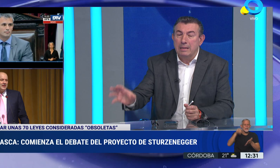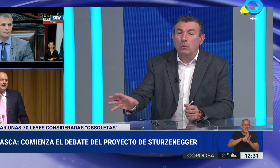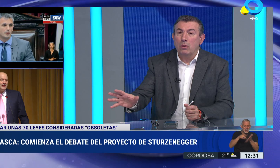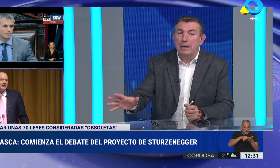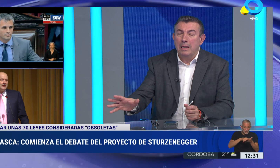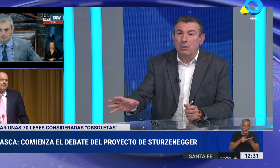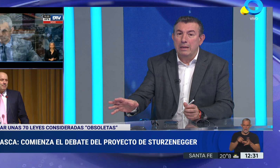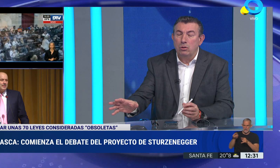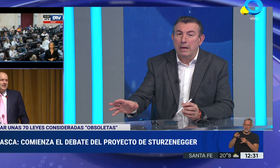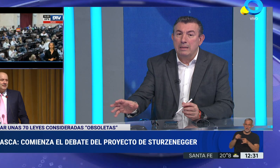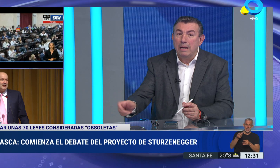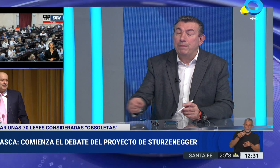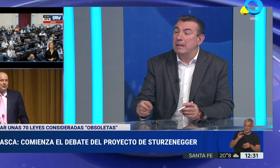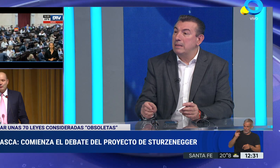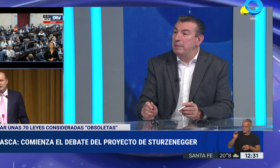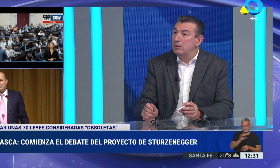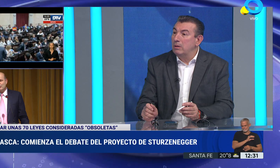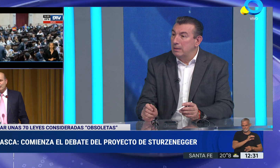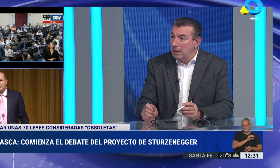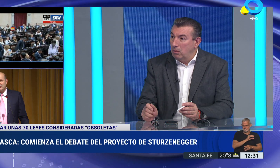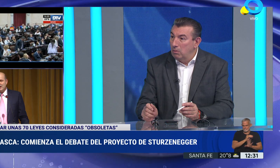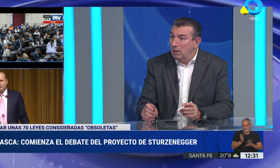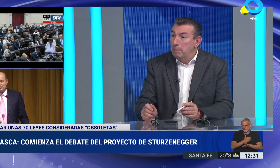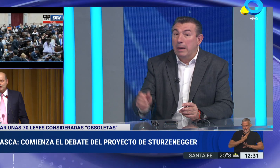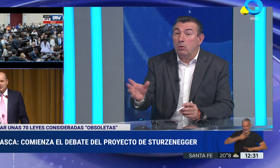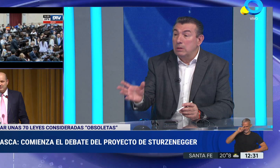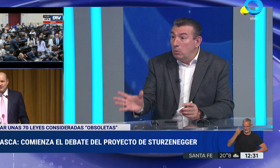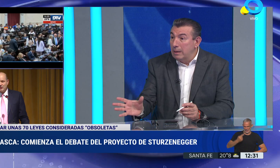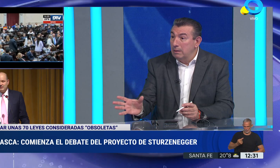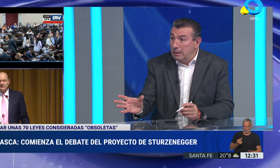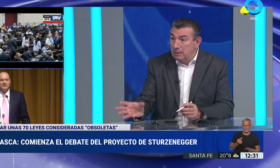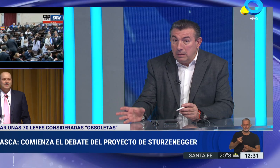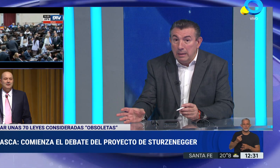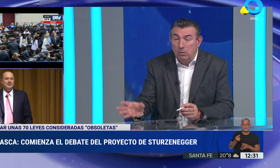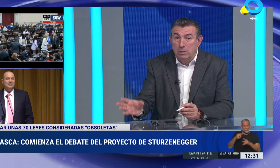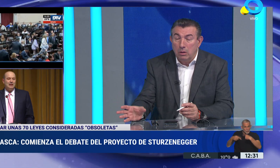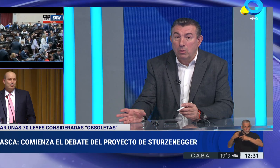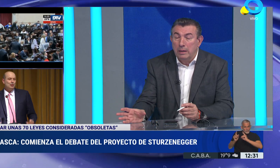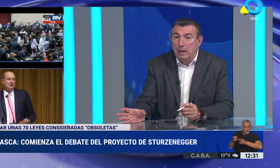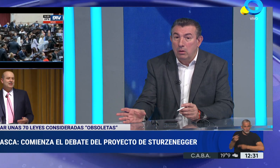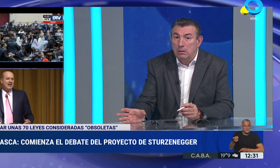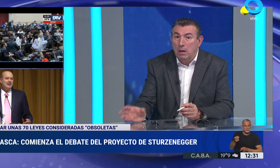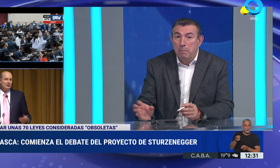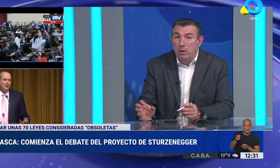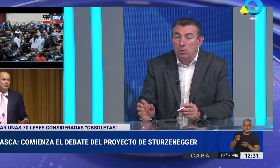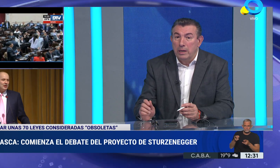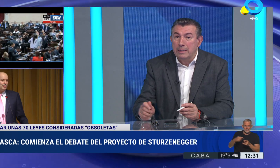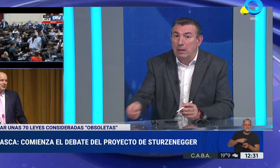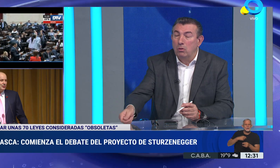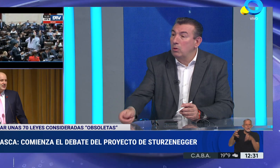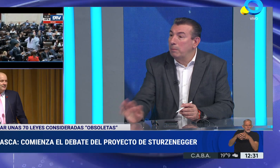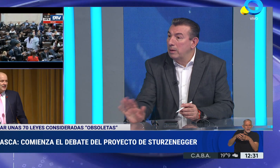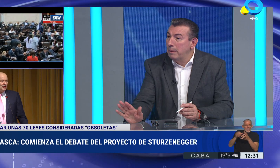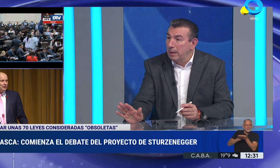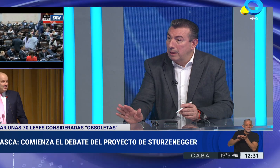al círculo de legisladores nacionales el financiamiento del Estado. Va a continuar existiendo el círculo de legisladores, pero ya el